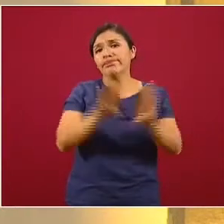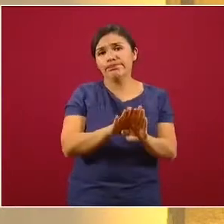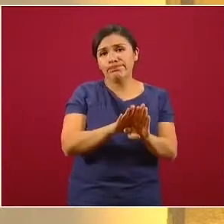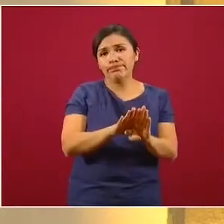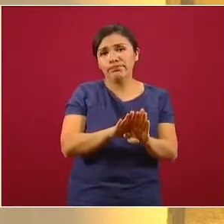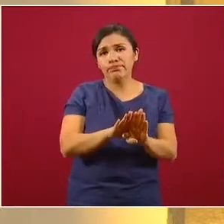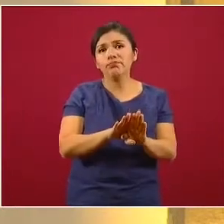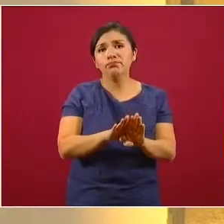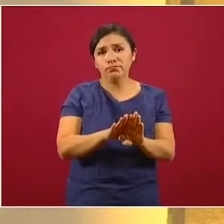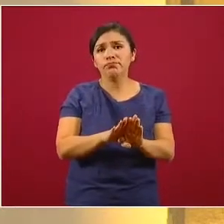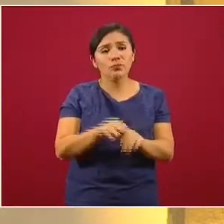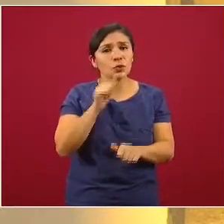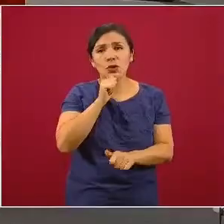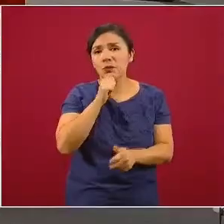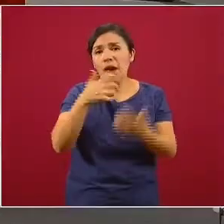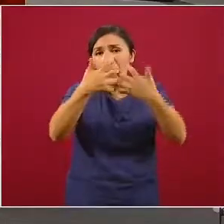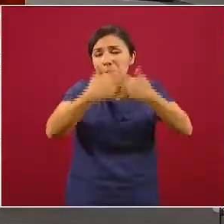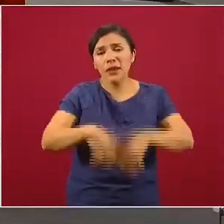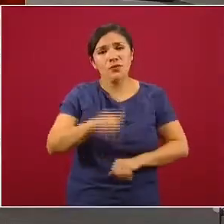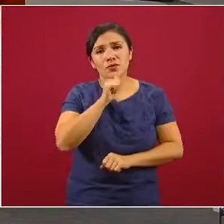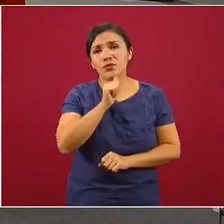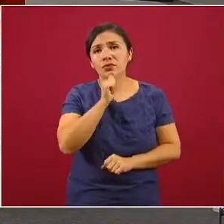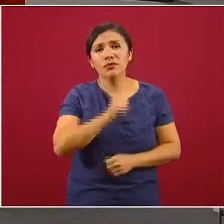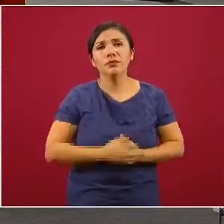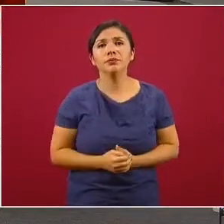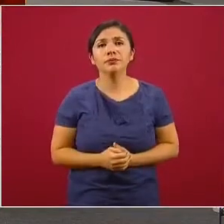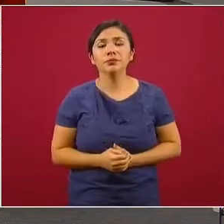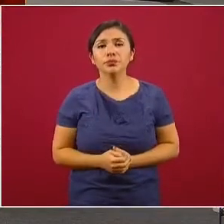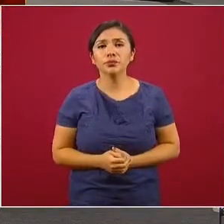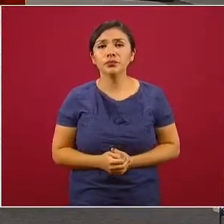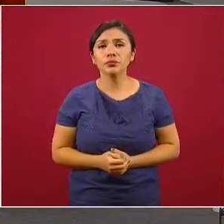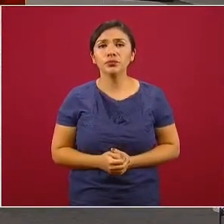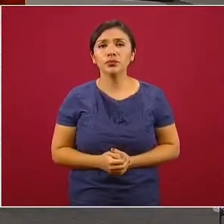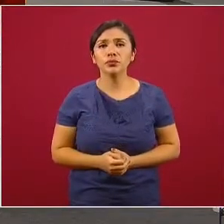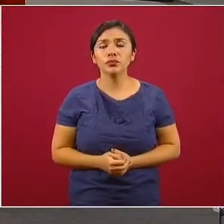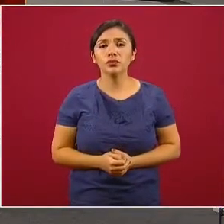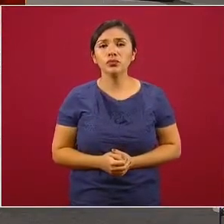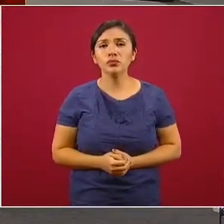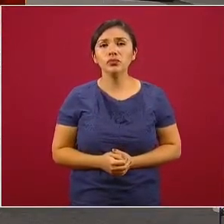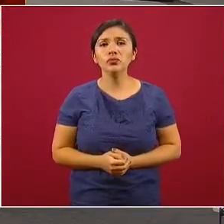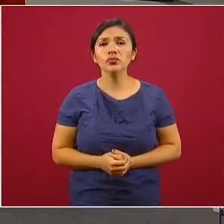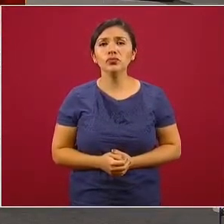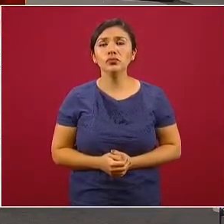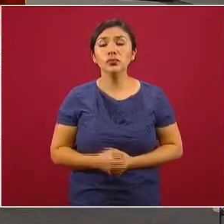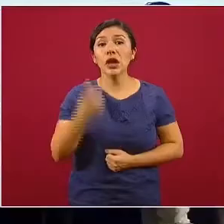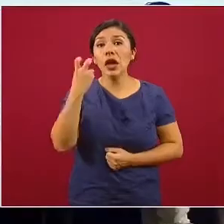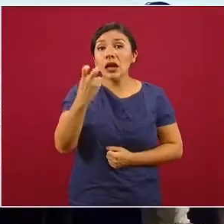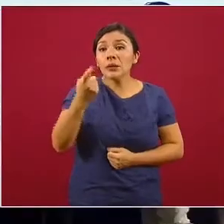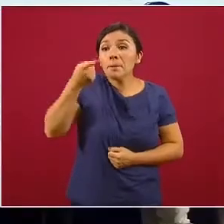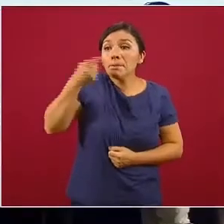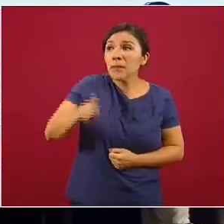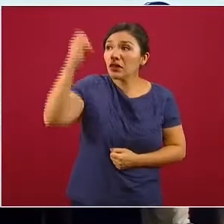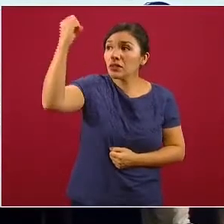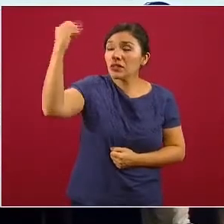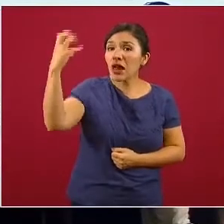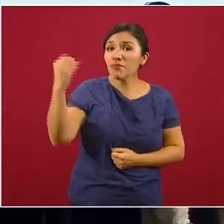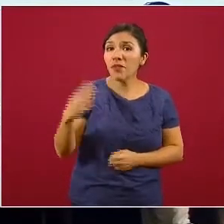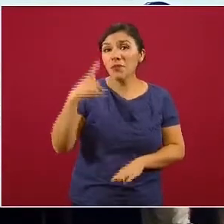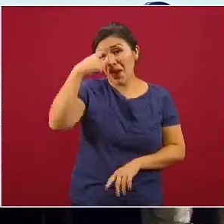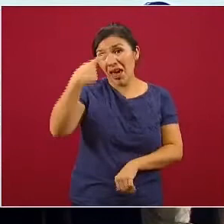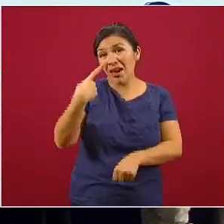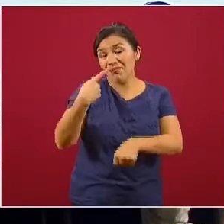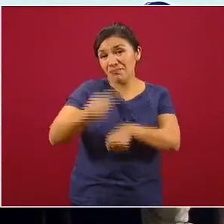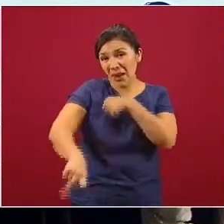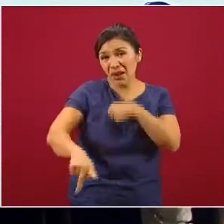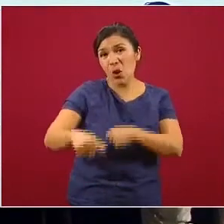sin abrir, sin entrar en funciones. Y considerando el semáforo de riesgo